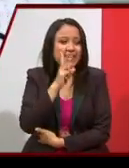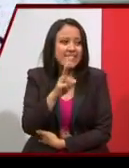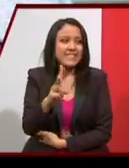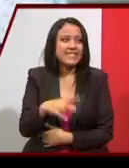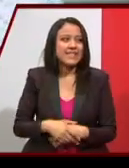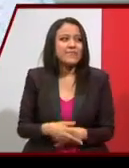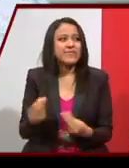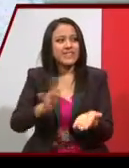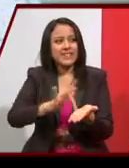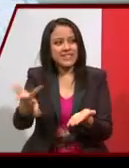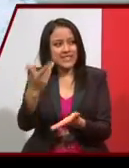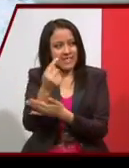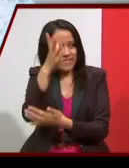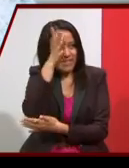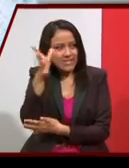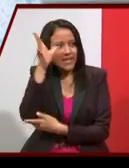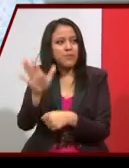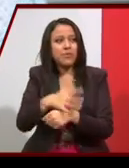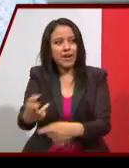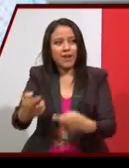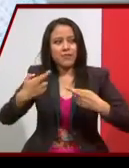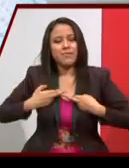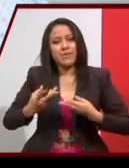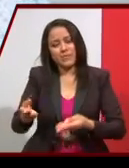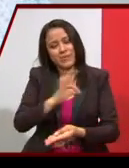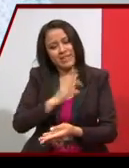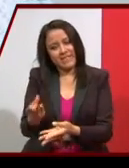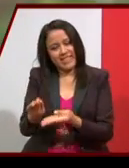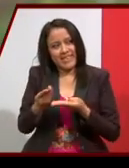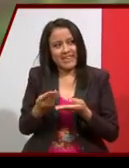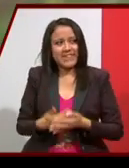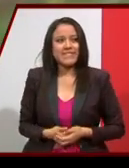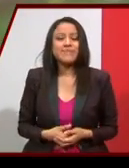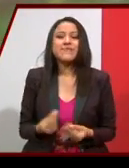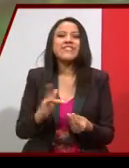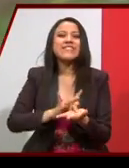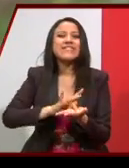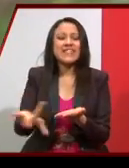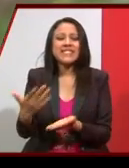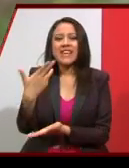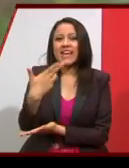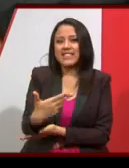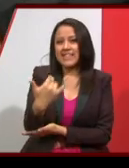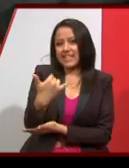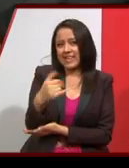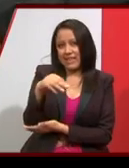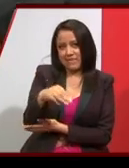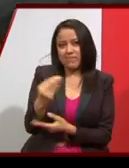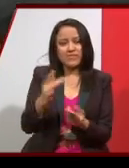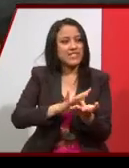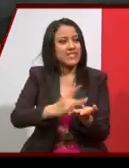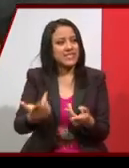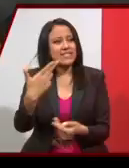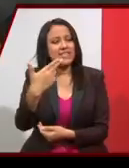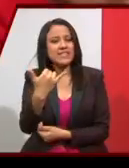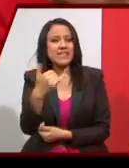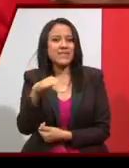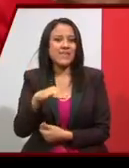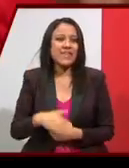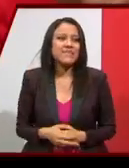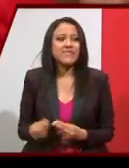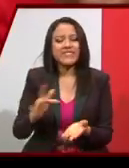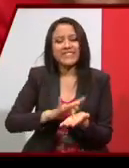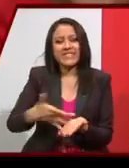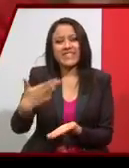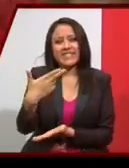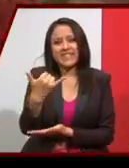hiciste aztecas. Y estas camas de mi yatechma canoyuyo. Gracias, H&M. Gracias, H&M.